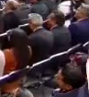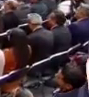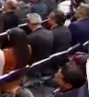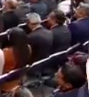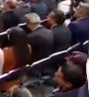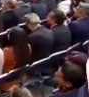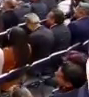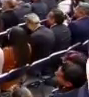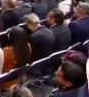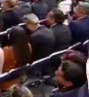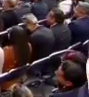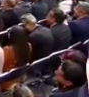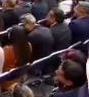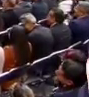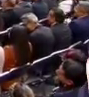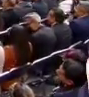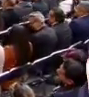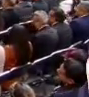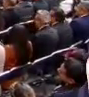Es algo...